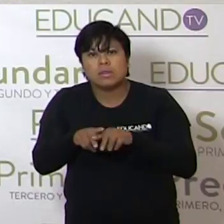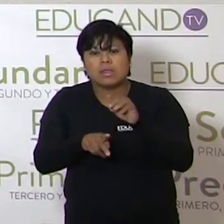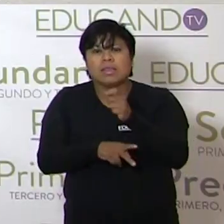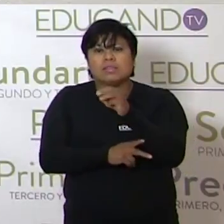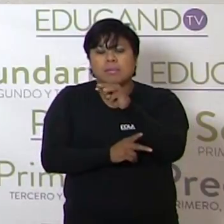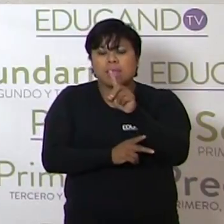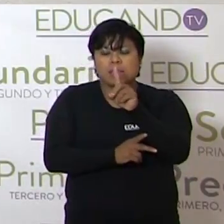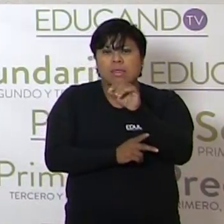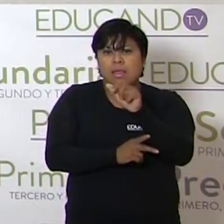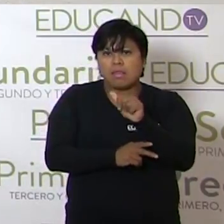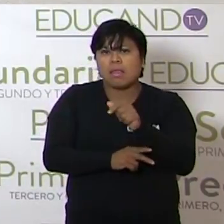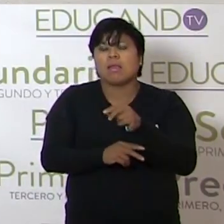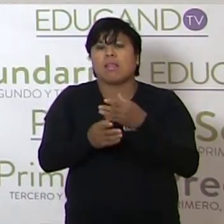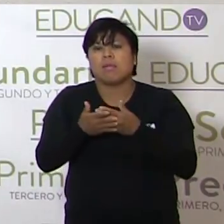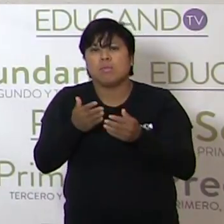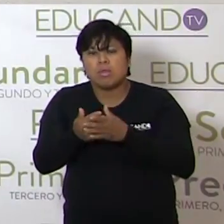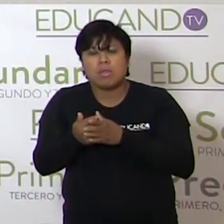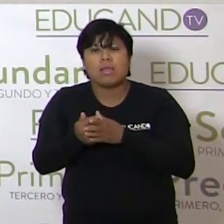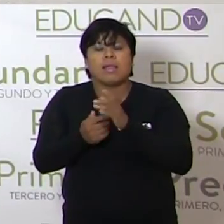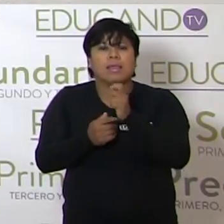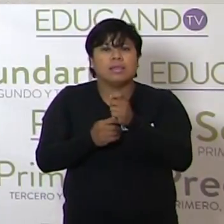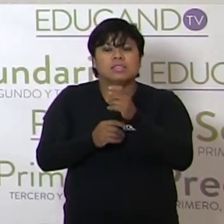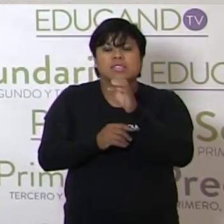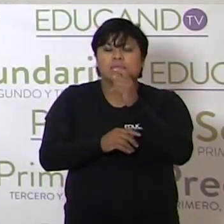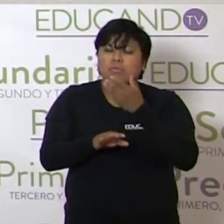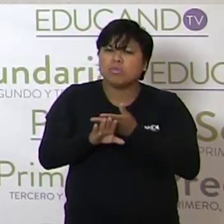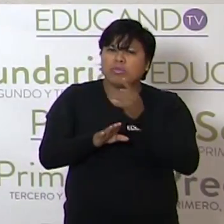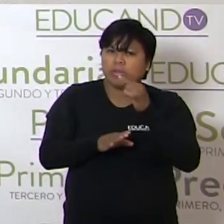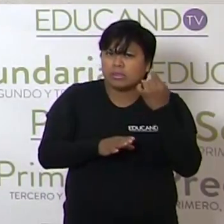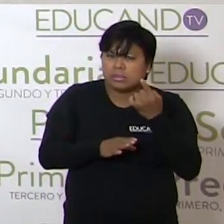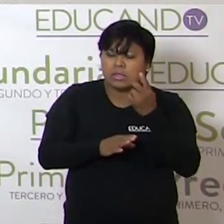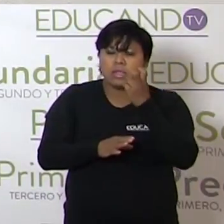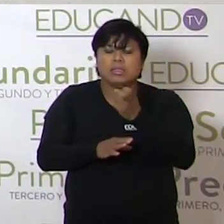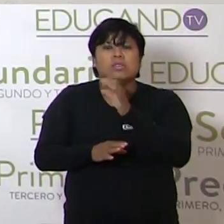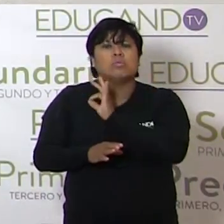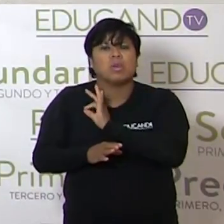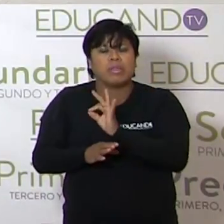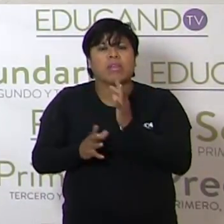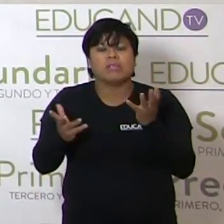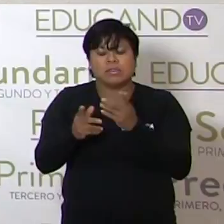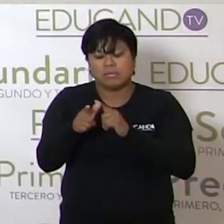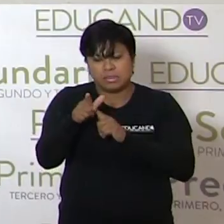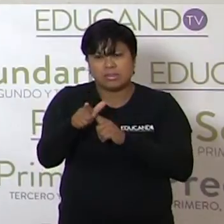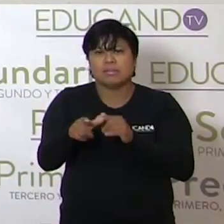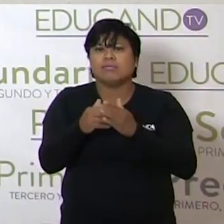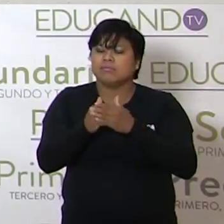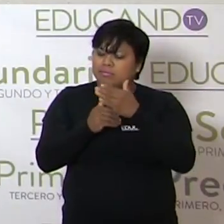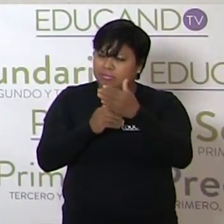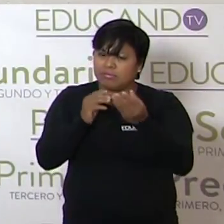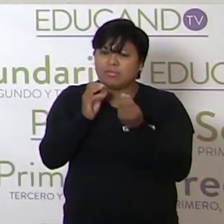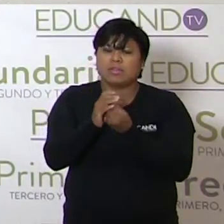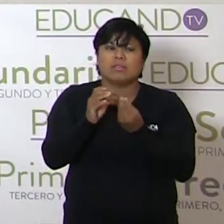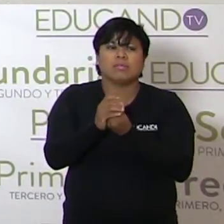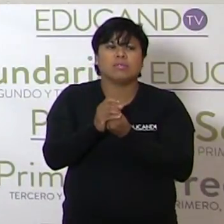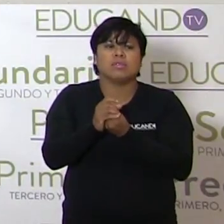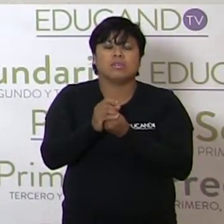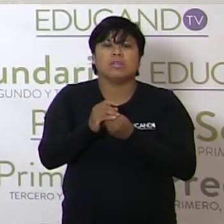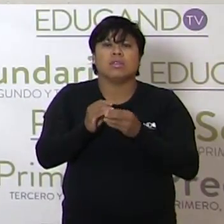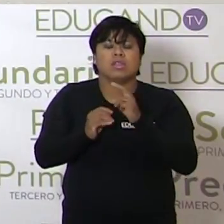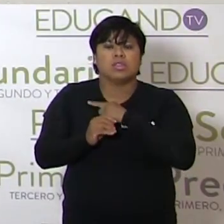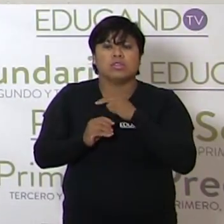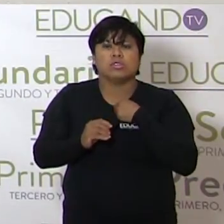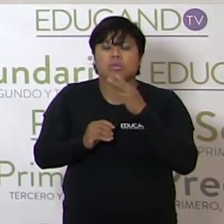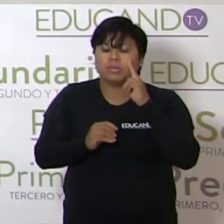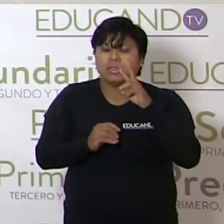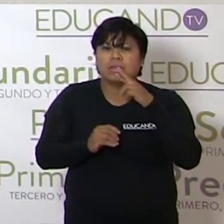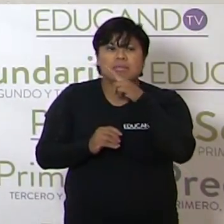mediana. La moda es un elemento muy fácil que es que es a continuación y que lo vamos a explicar de